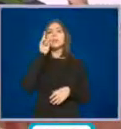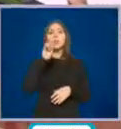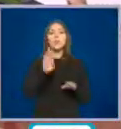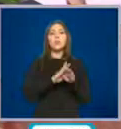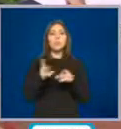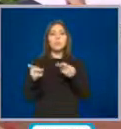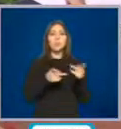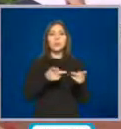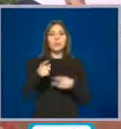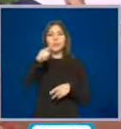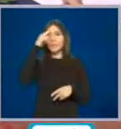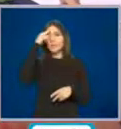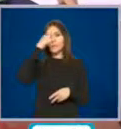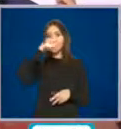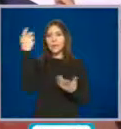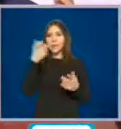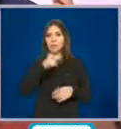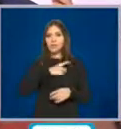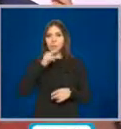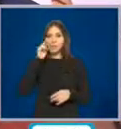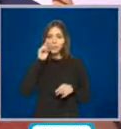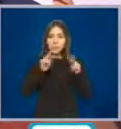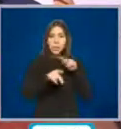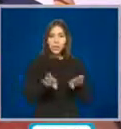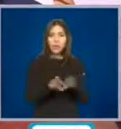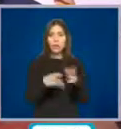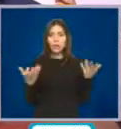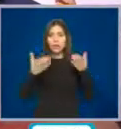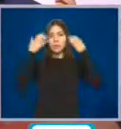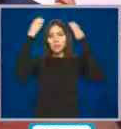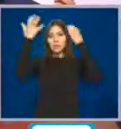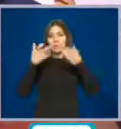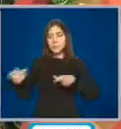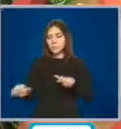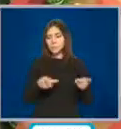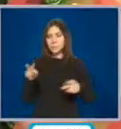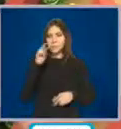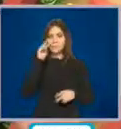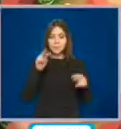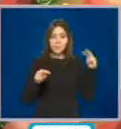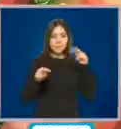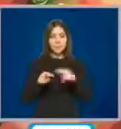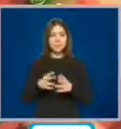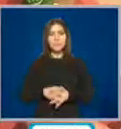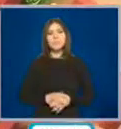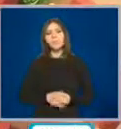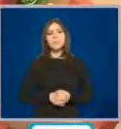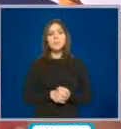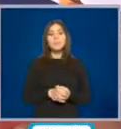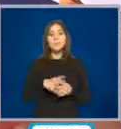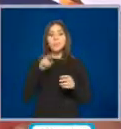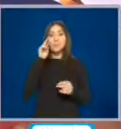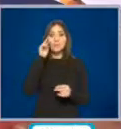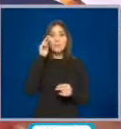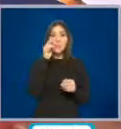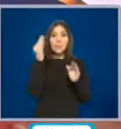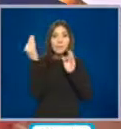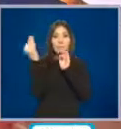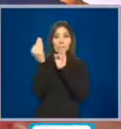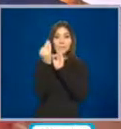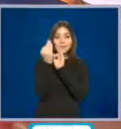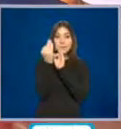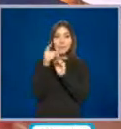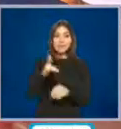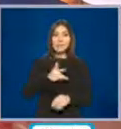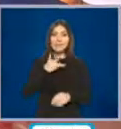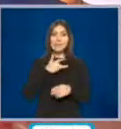Es muy fácil de preparar. Déjame observarte. Te van a observar, es correcto. ¿sí? Bueno, también, ¿Tan pero cerquita, no mi tanto chef? porque me ponen de ¿Se nervios.